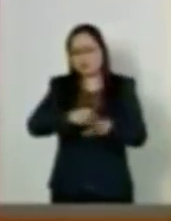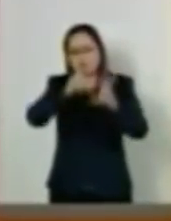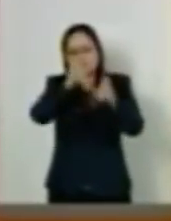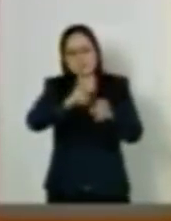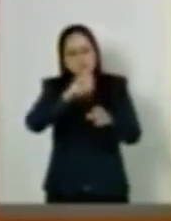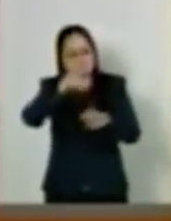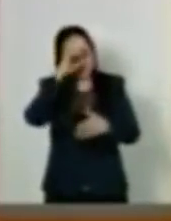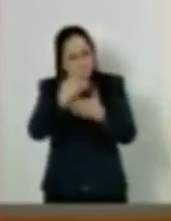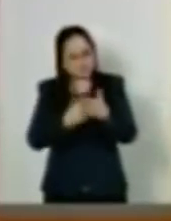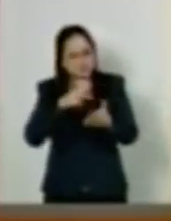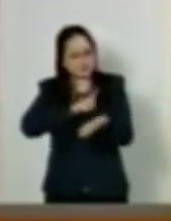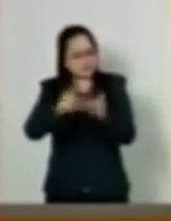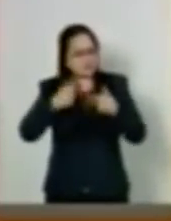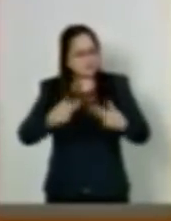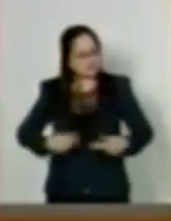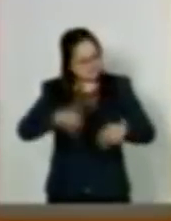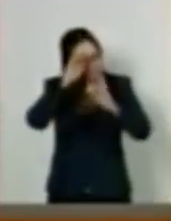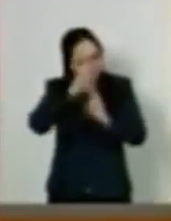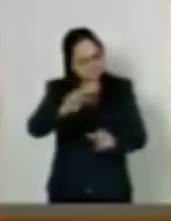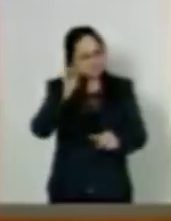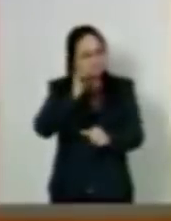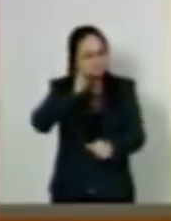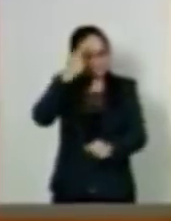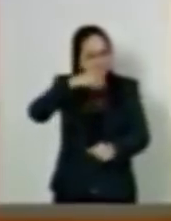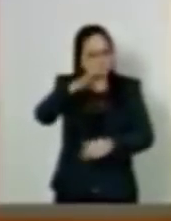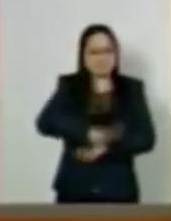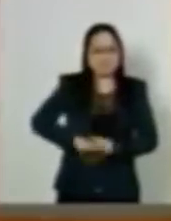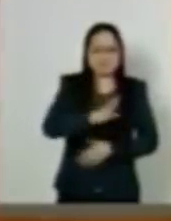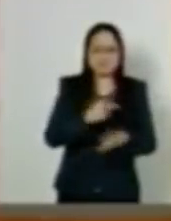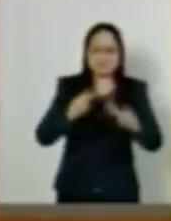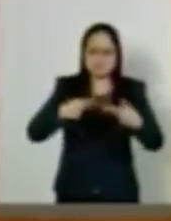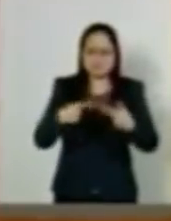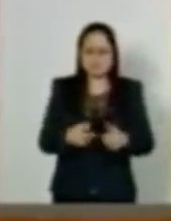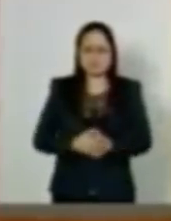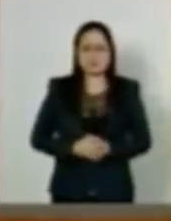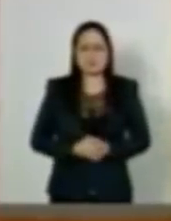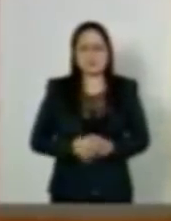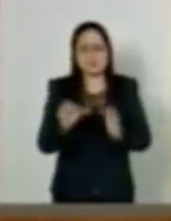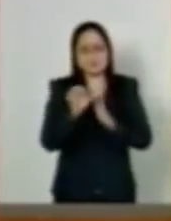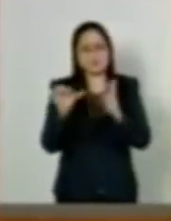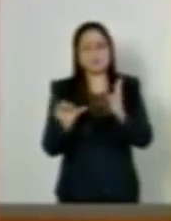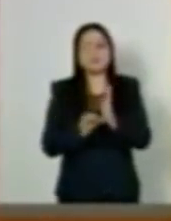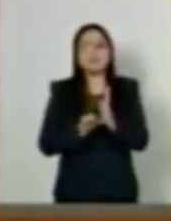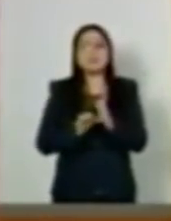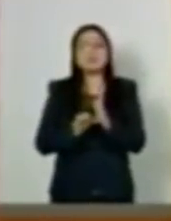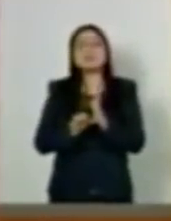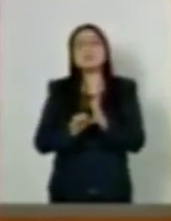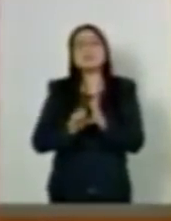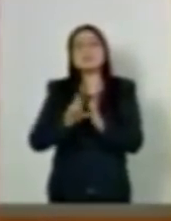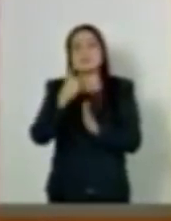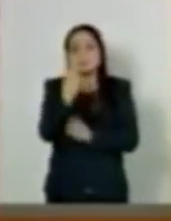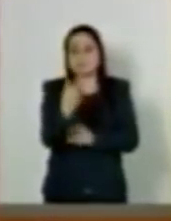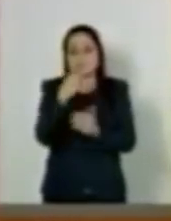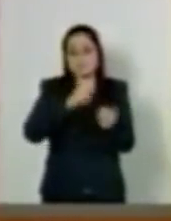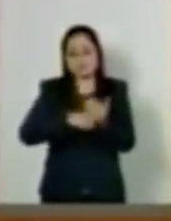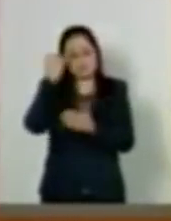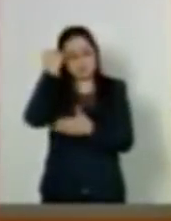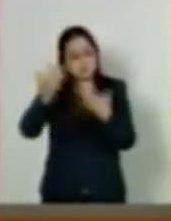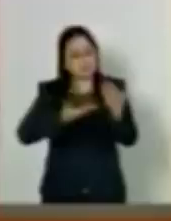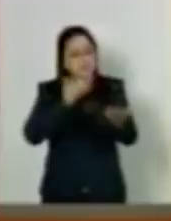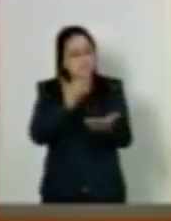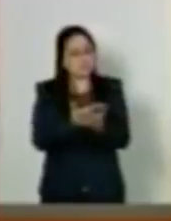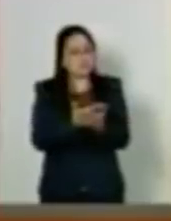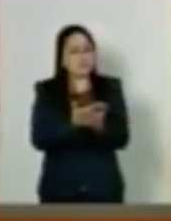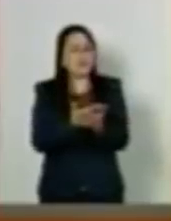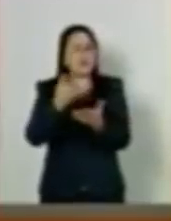y garantizar los derechos humanos de los gobernados. En el artículo 2 de la iniciativa